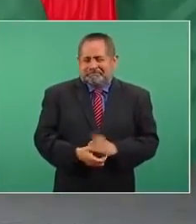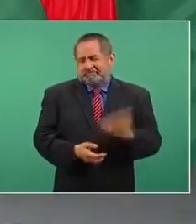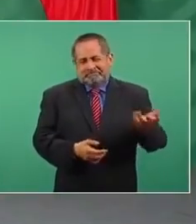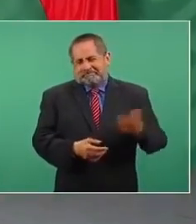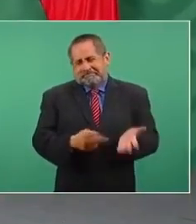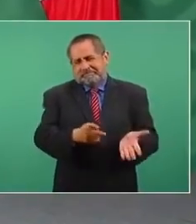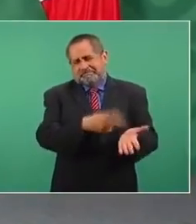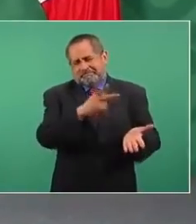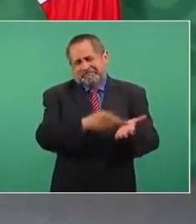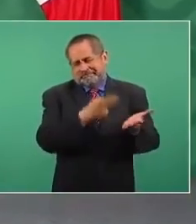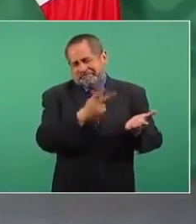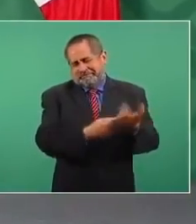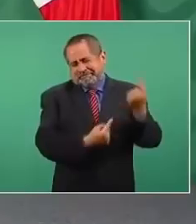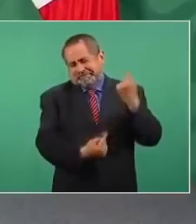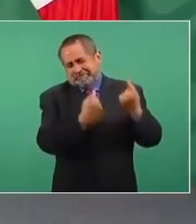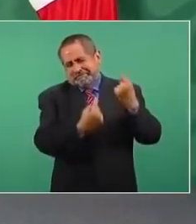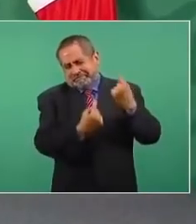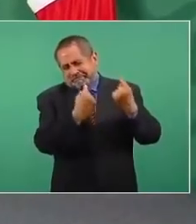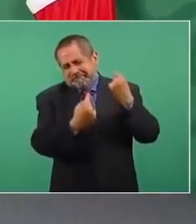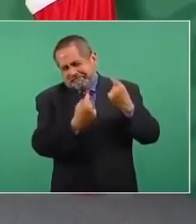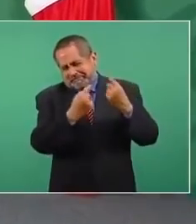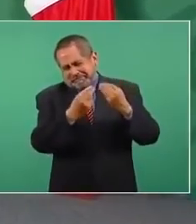Recibo muchos,